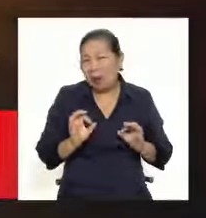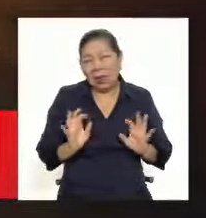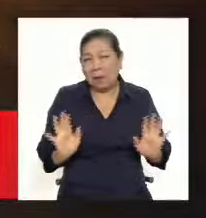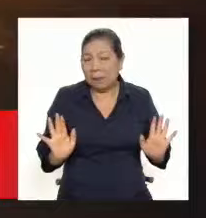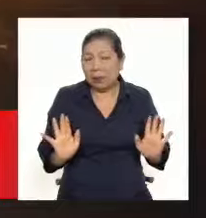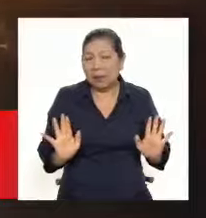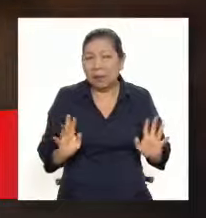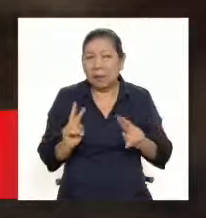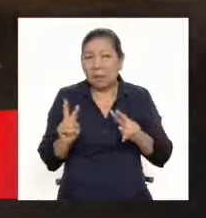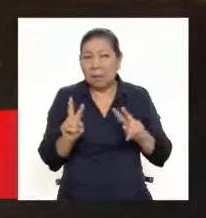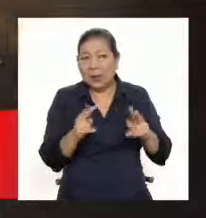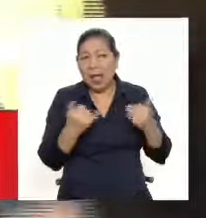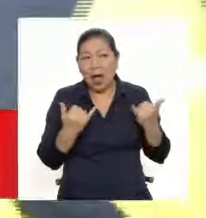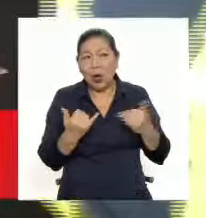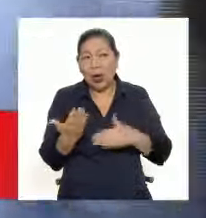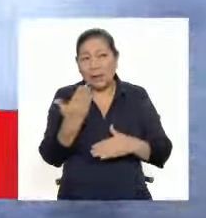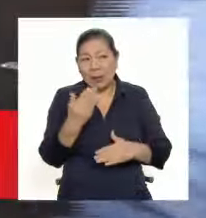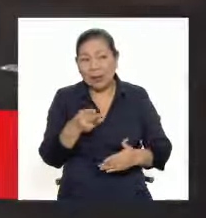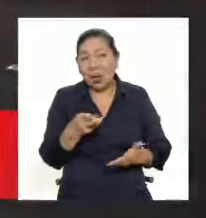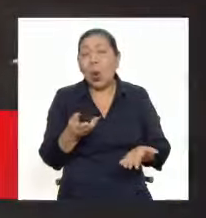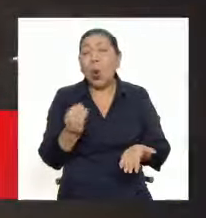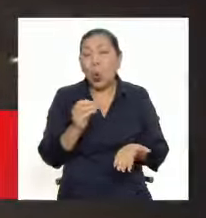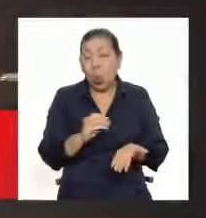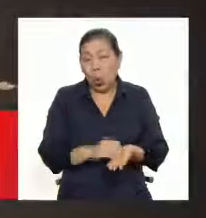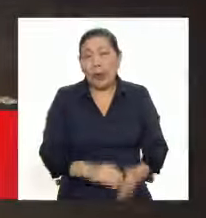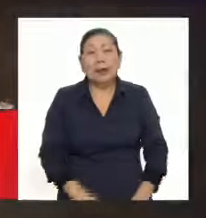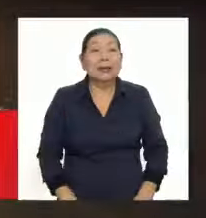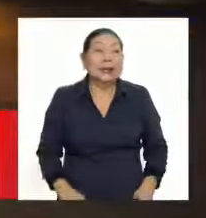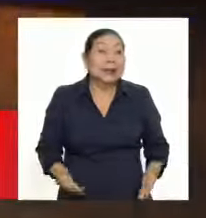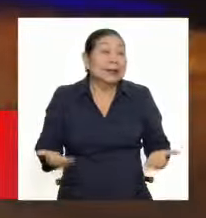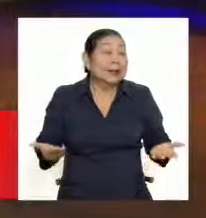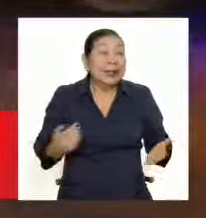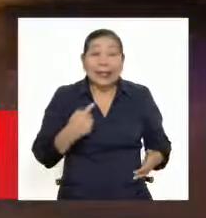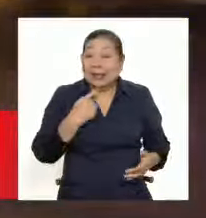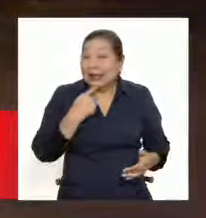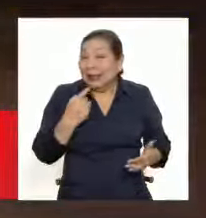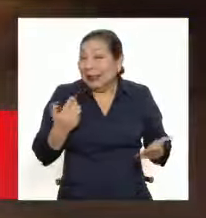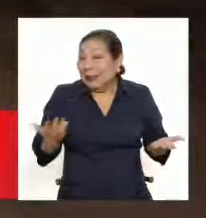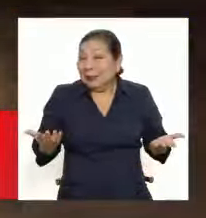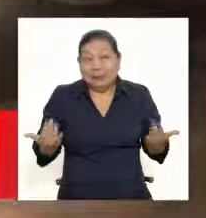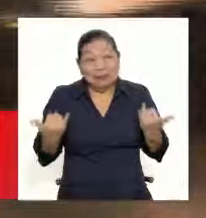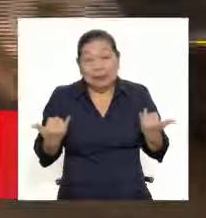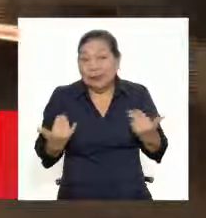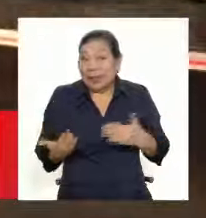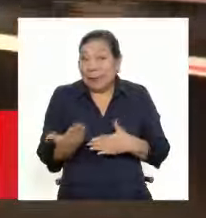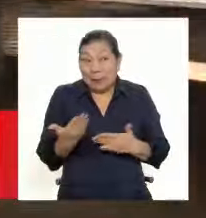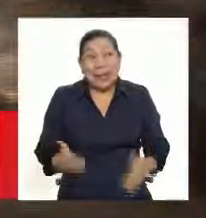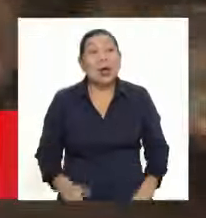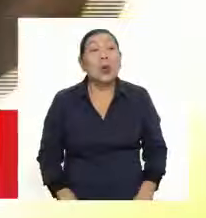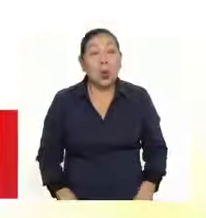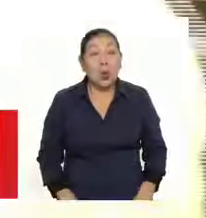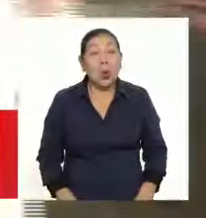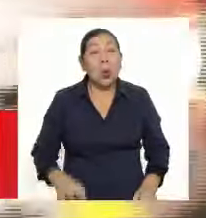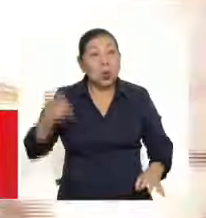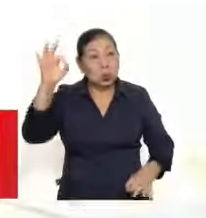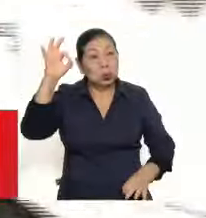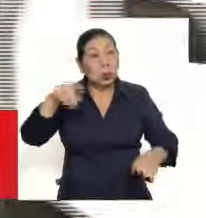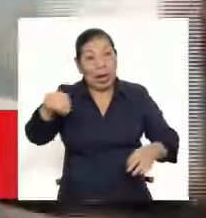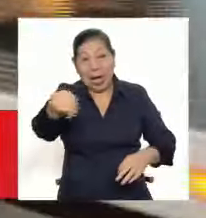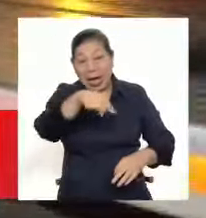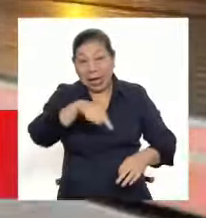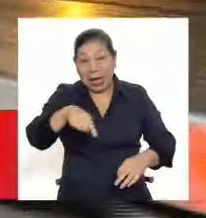Un poco del panorama que tenemos a esta hora de la mañana. Un nuevo accidente de tránsito, y por supuesto también señalar, compañeras, que a esta hora hay garúa intensa en